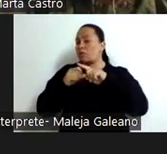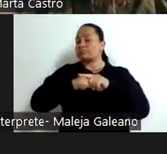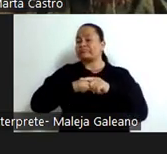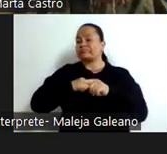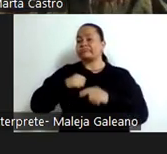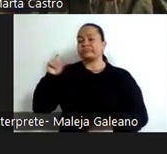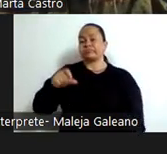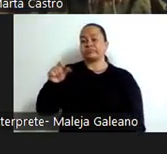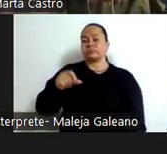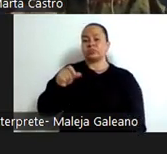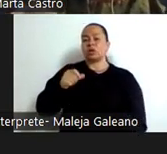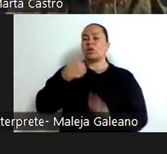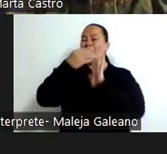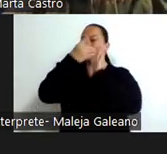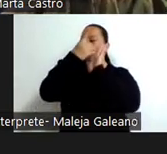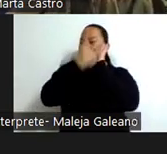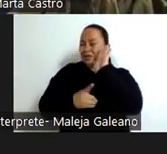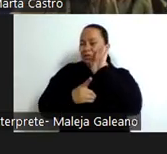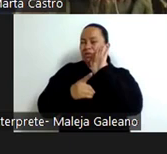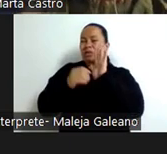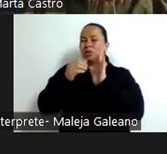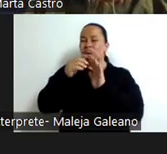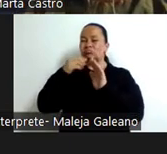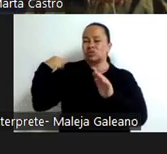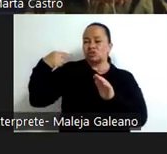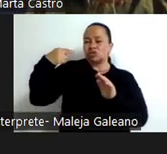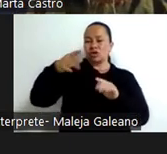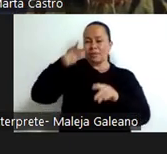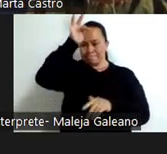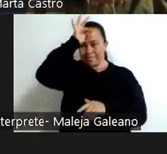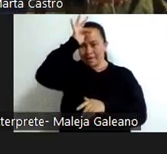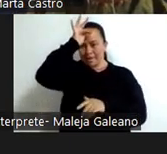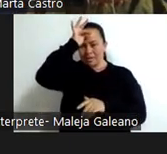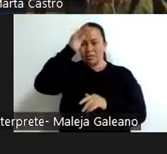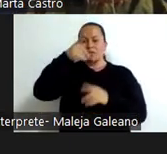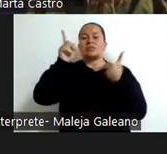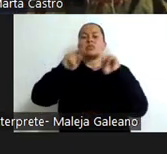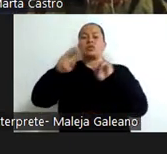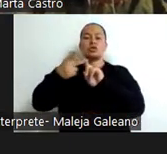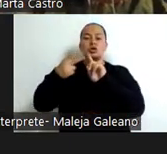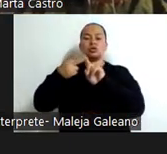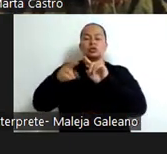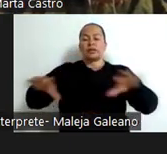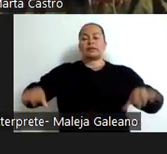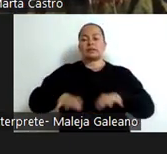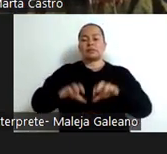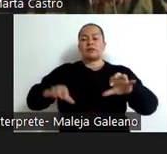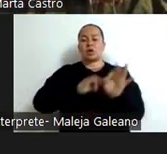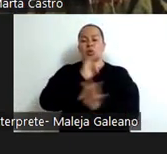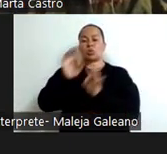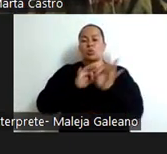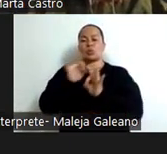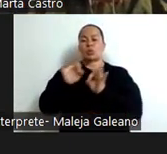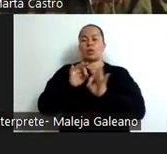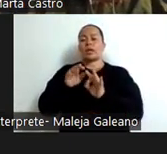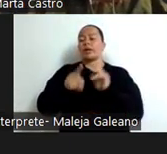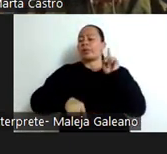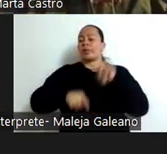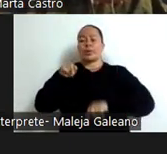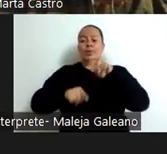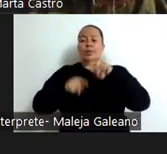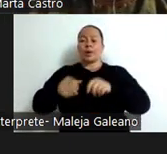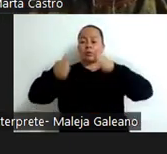diagnóstico en su historia clínica dos la actividad del cuidador no puede ser asumida por el núcleo familiar por